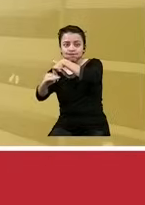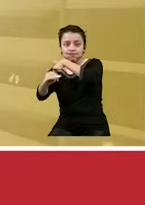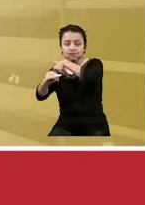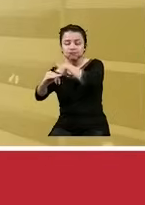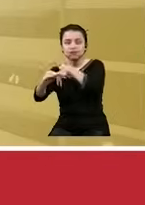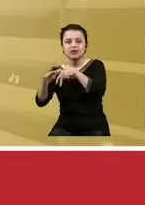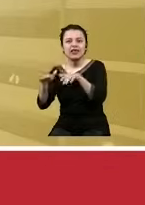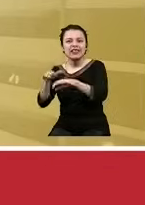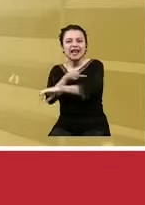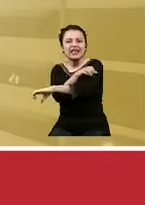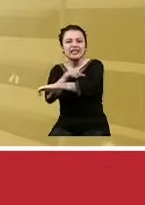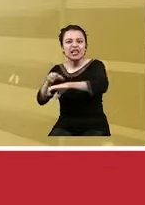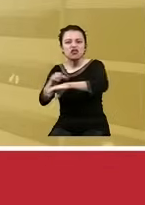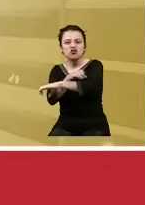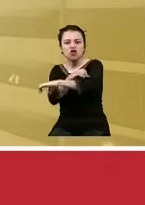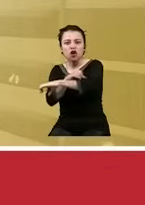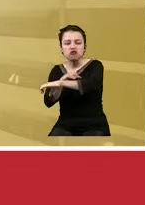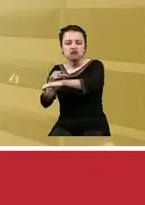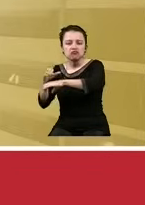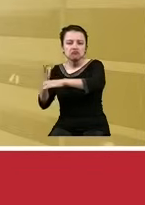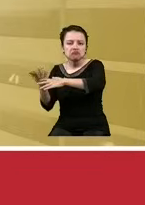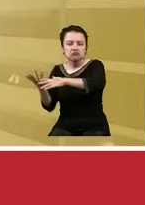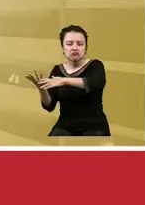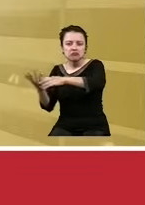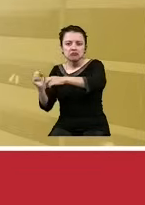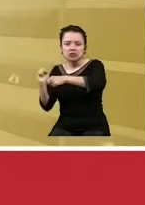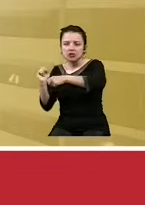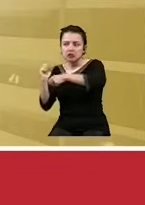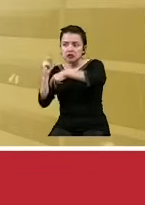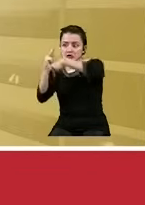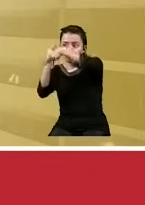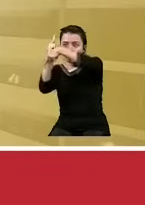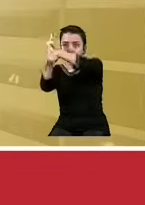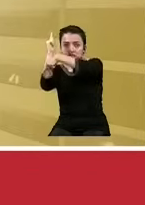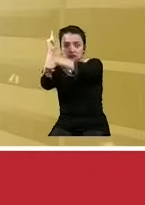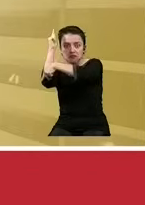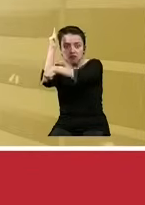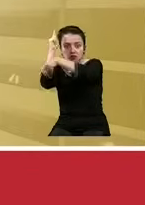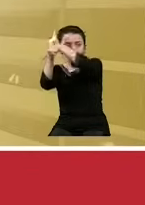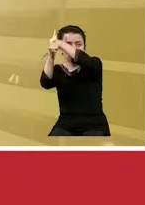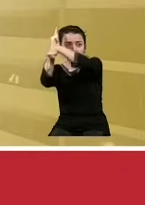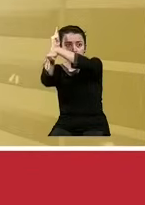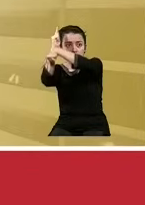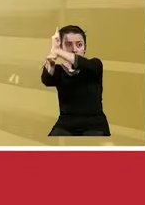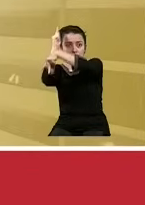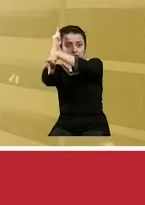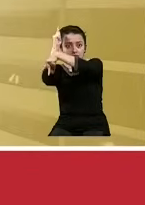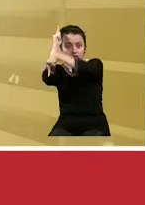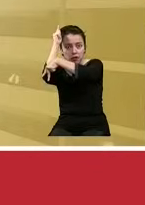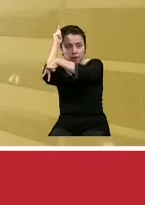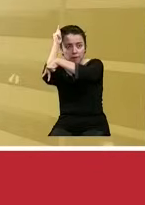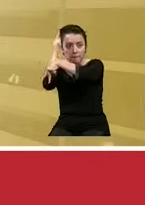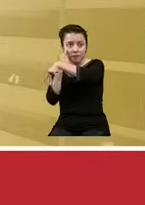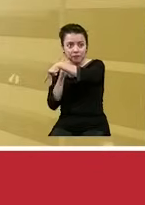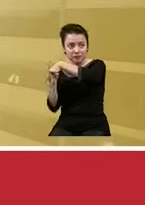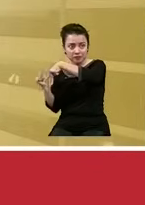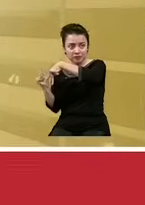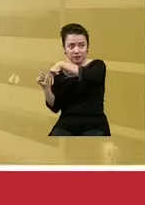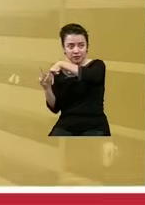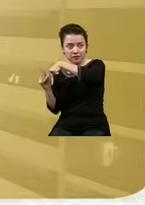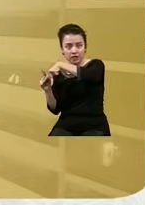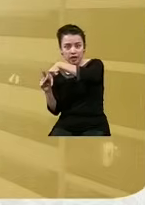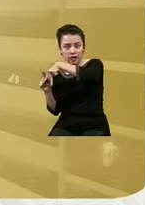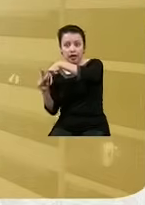de forma, no, abrupta. Sino... Pero ahí no termina la aventura. No, Juan Diego, este video está, es que es de no, no es creer. No lo puedo creer, yo